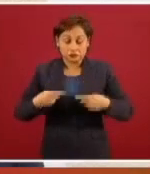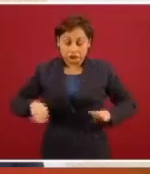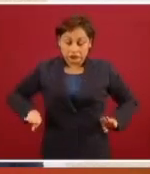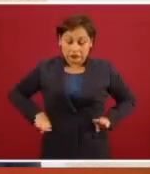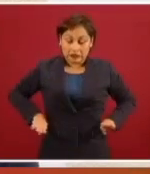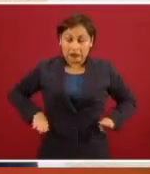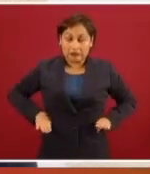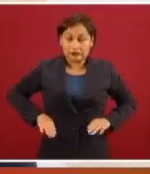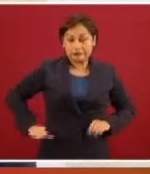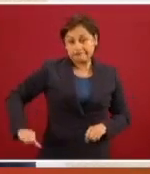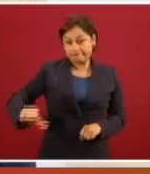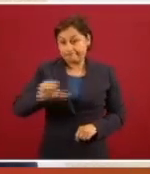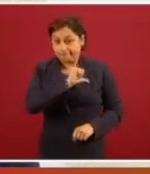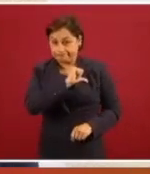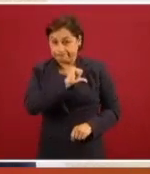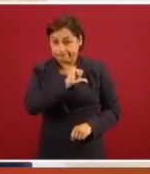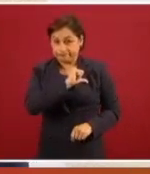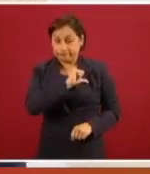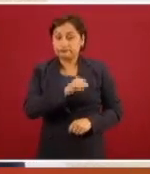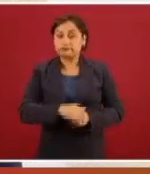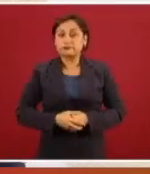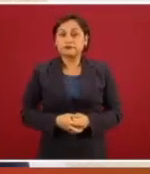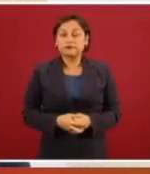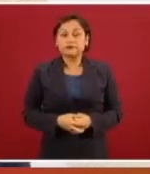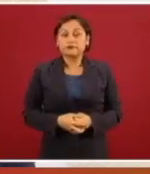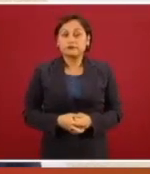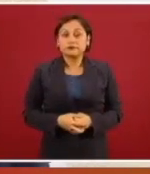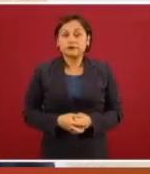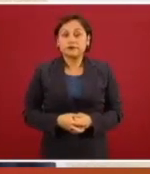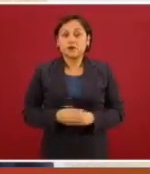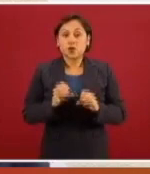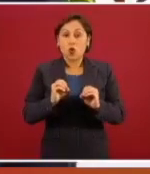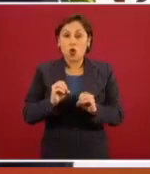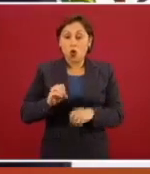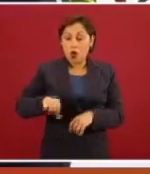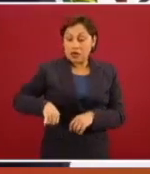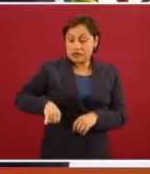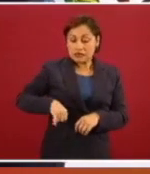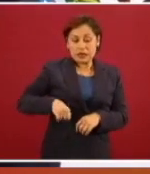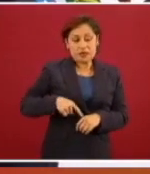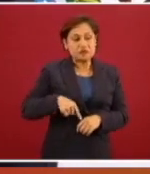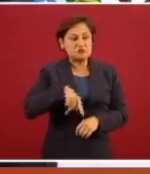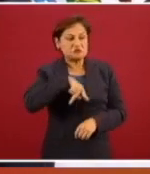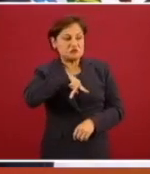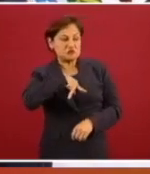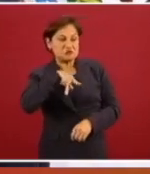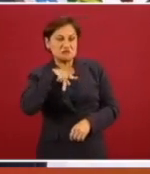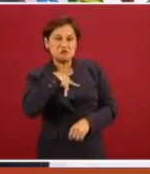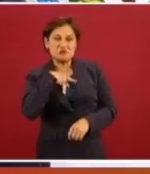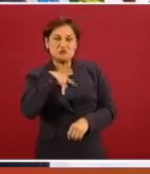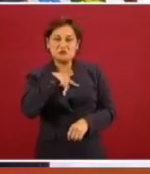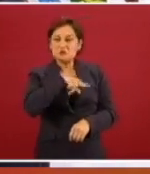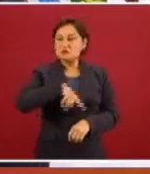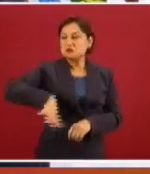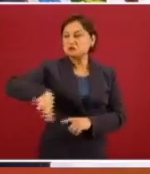suponía una mala moral. Ahora sabemos